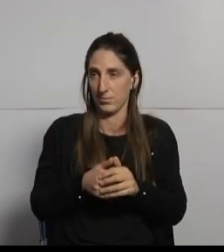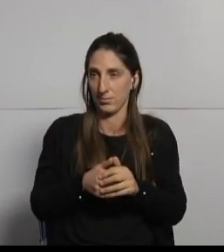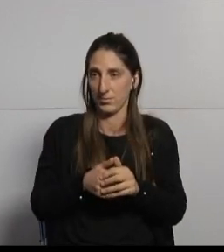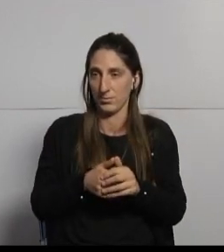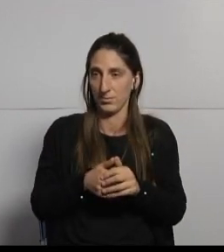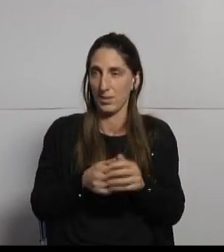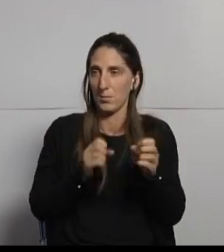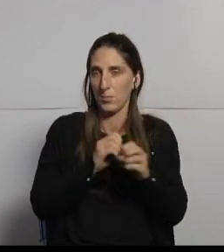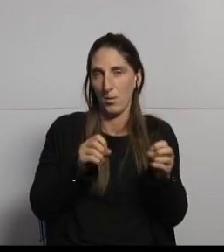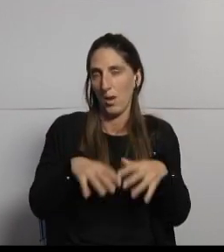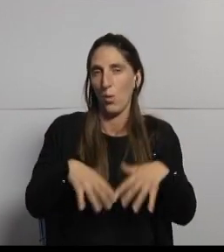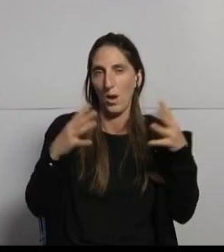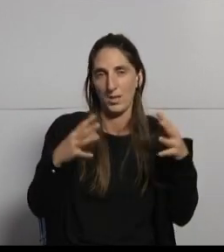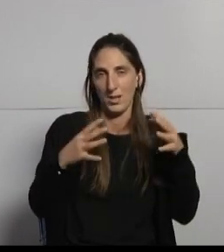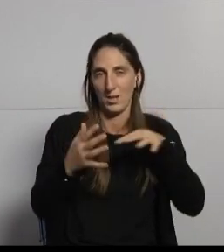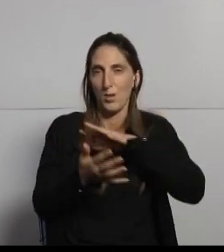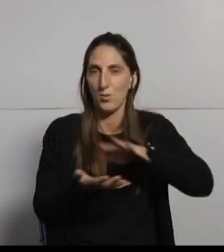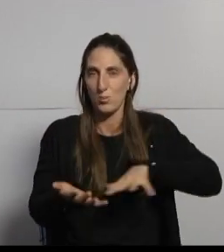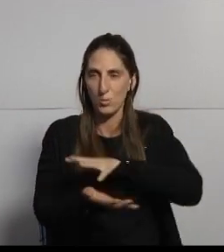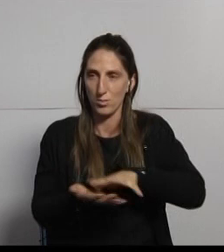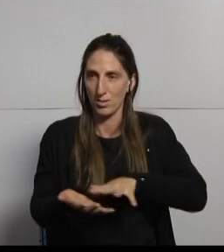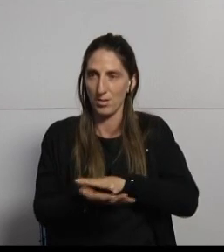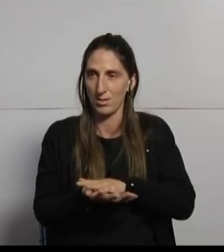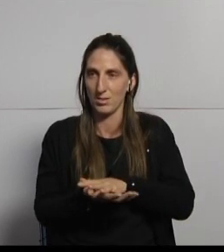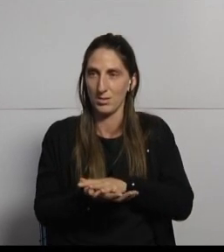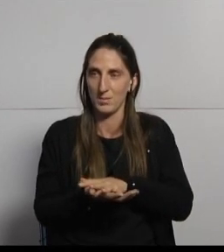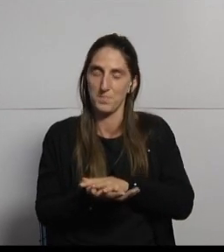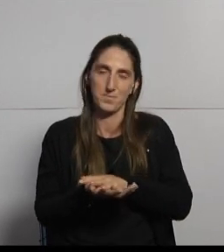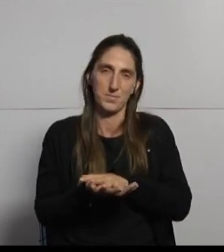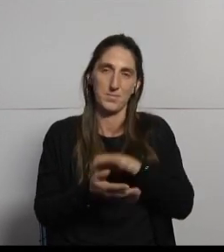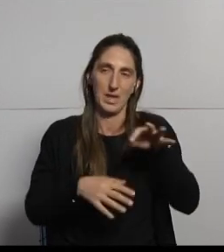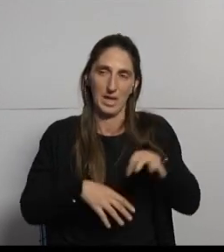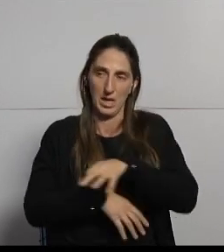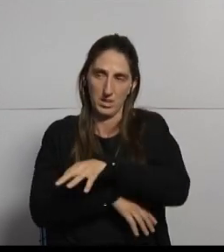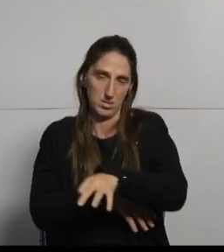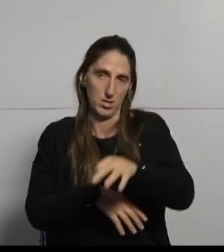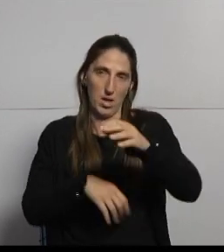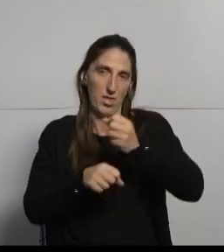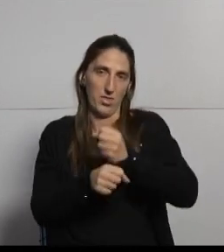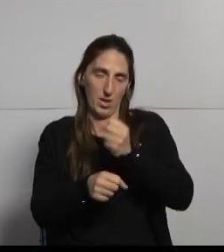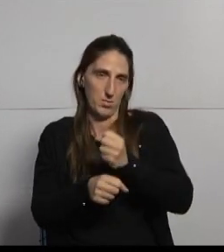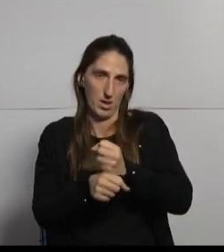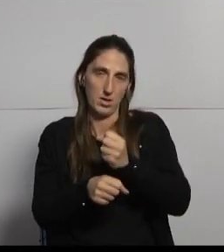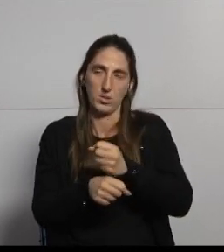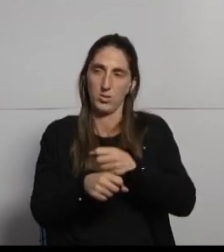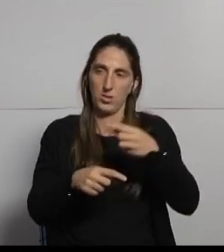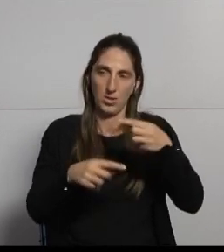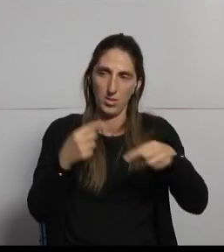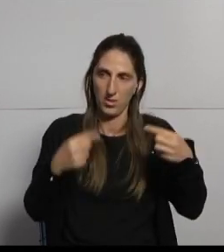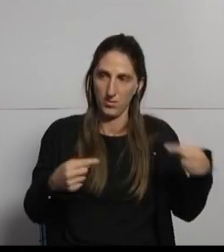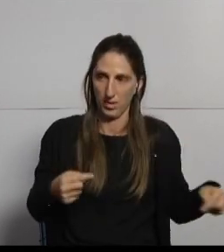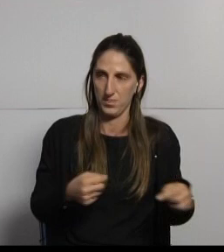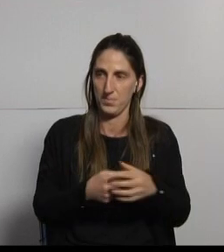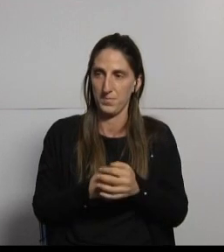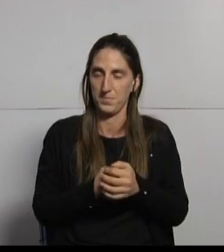podemos desplegar en cualquier tipo de infraestructura. Puede ser on-premise, en la arquitectura que ustedes trabajen, Intel, Power, Z, lo que